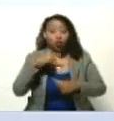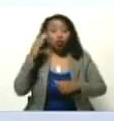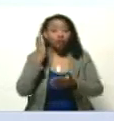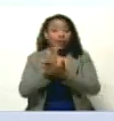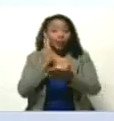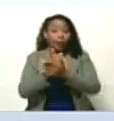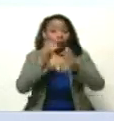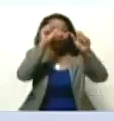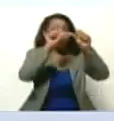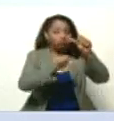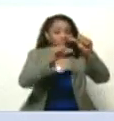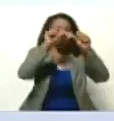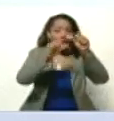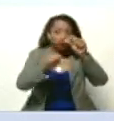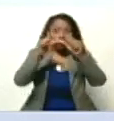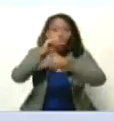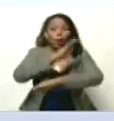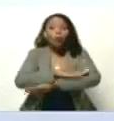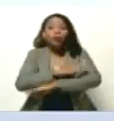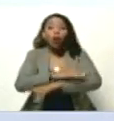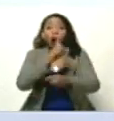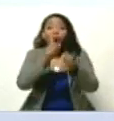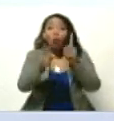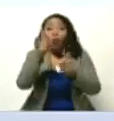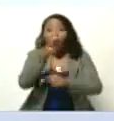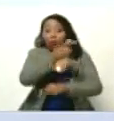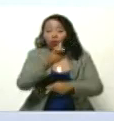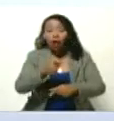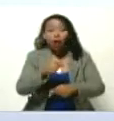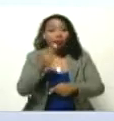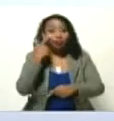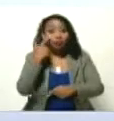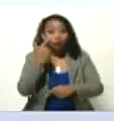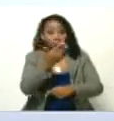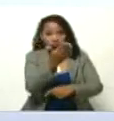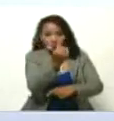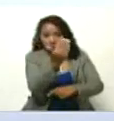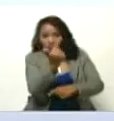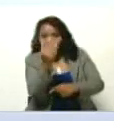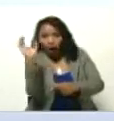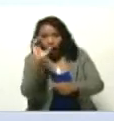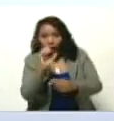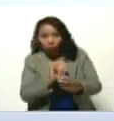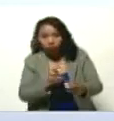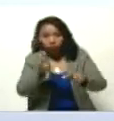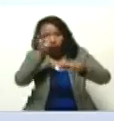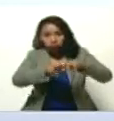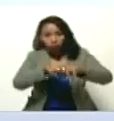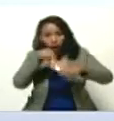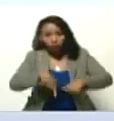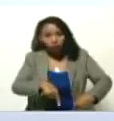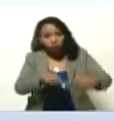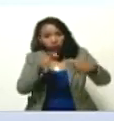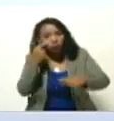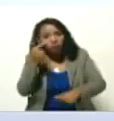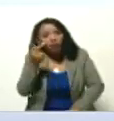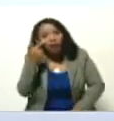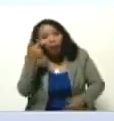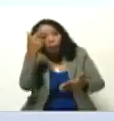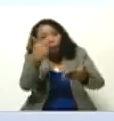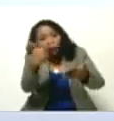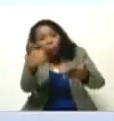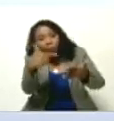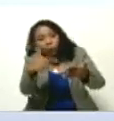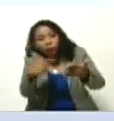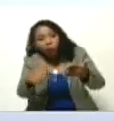revisando la conducta de algunas personas y los citamos a Caracas. Y los sentamos aquí a Caracas. Si tiene un procedimiento